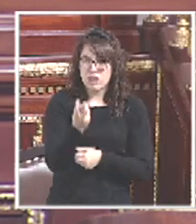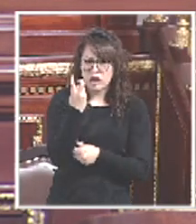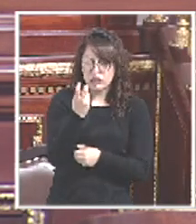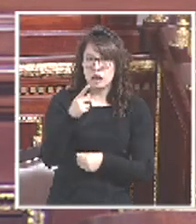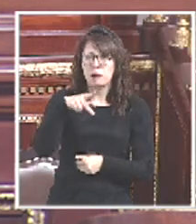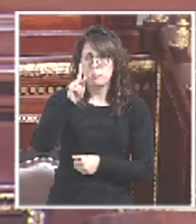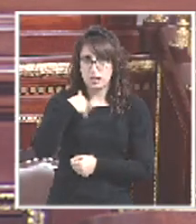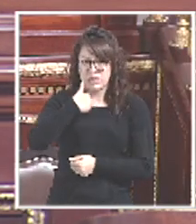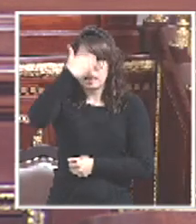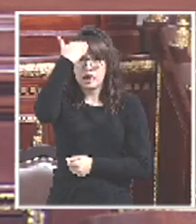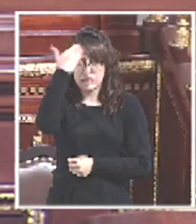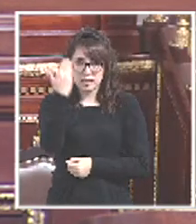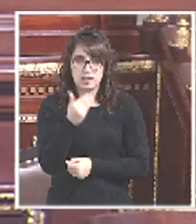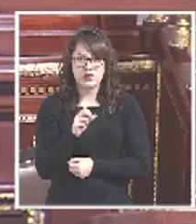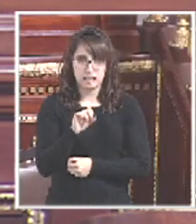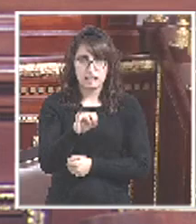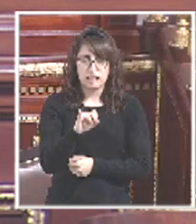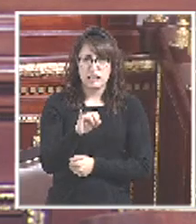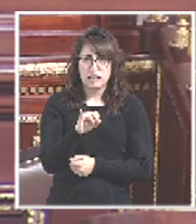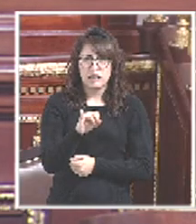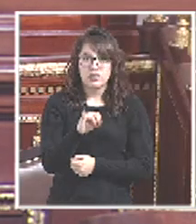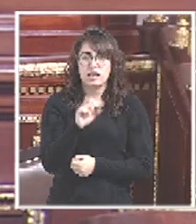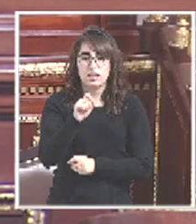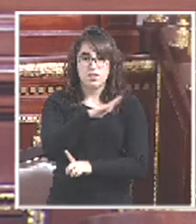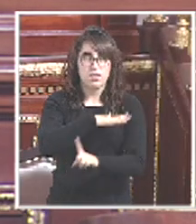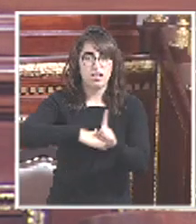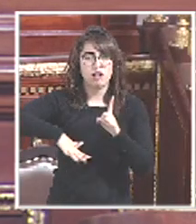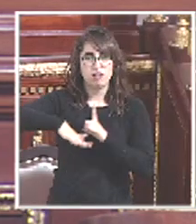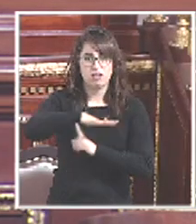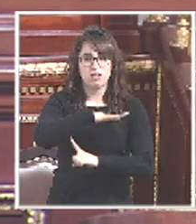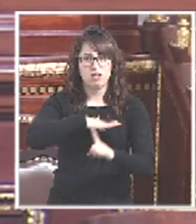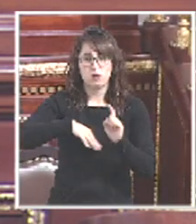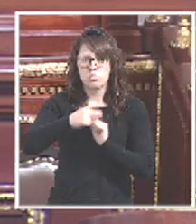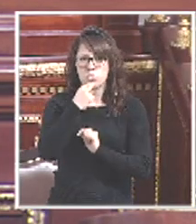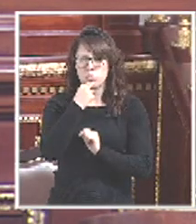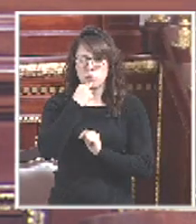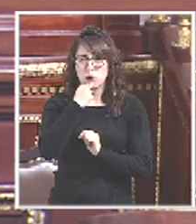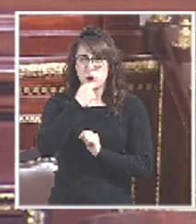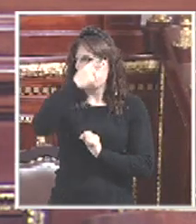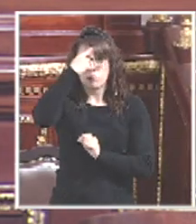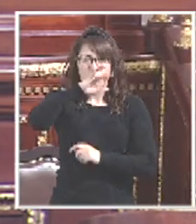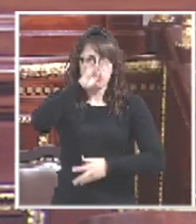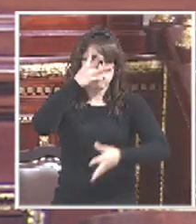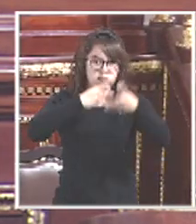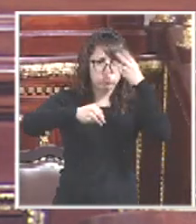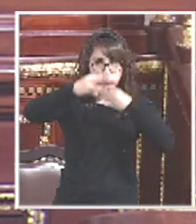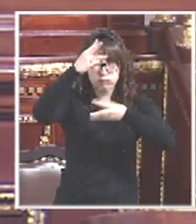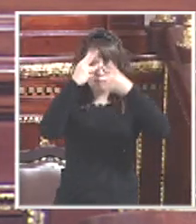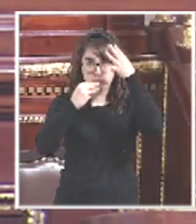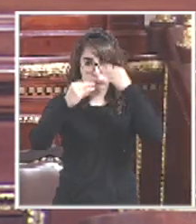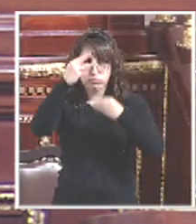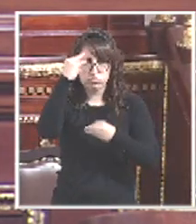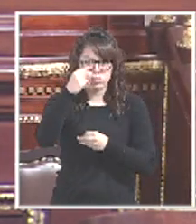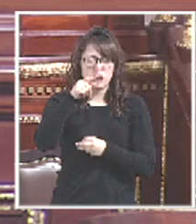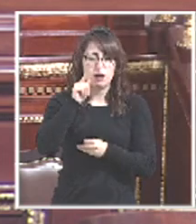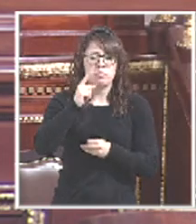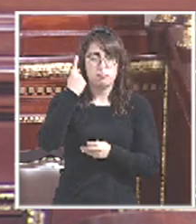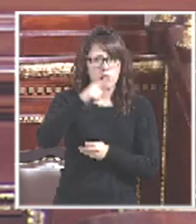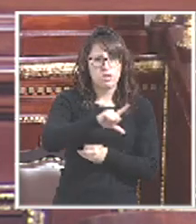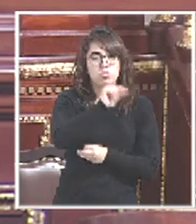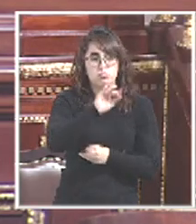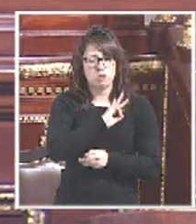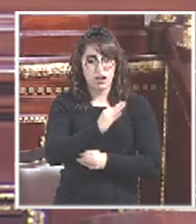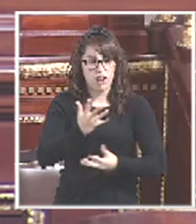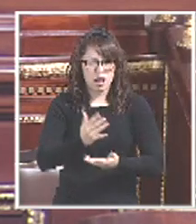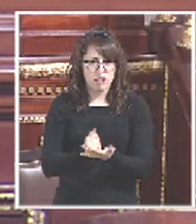como en todos los casos, su entorno influyó en esa decisión. Tal vez no de forma directa, tal vez